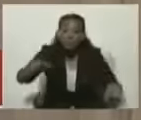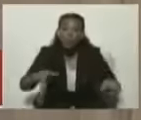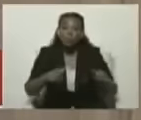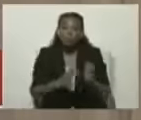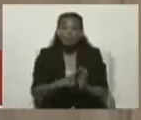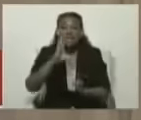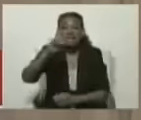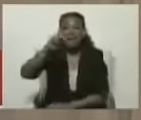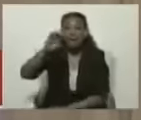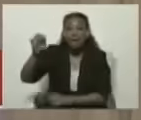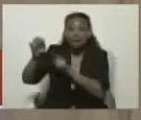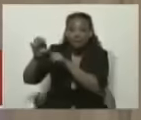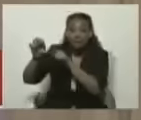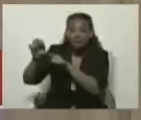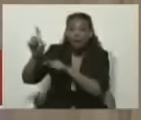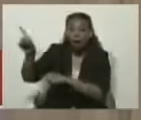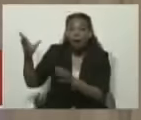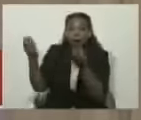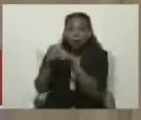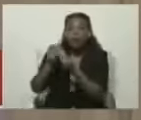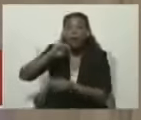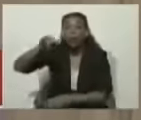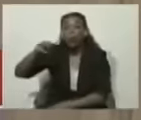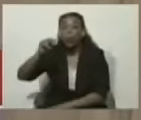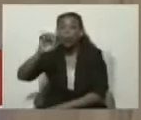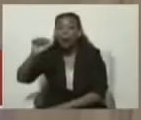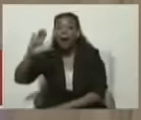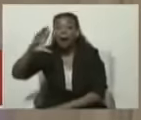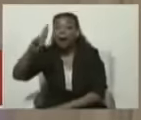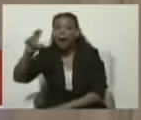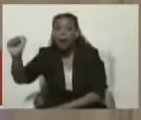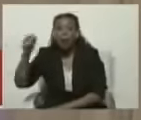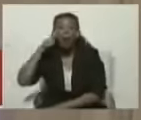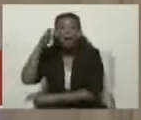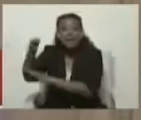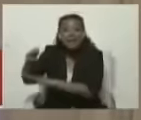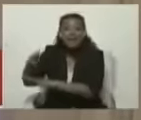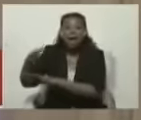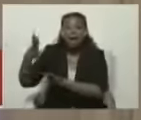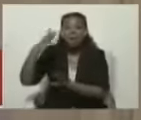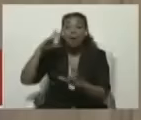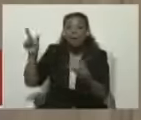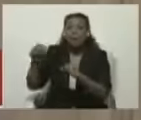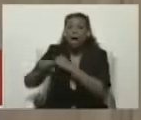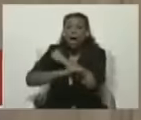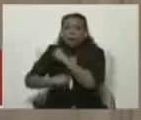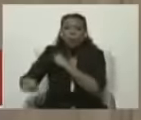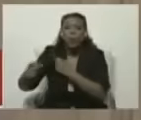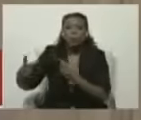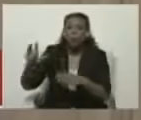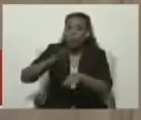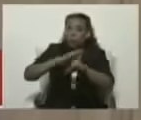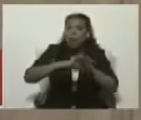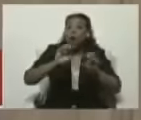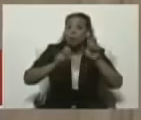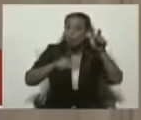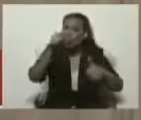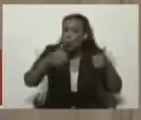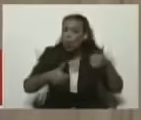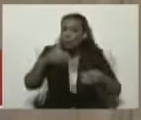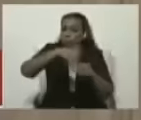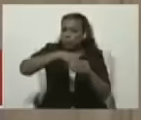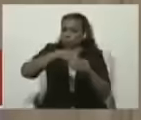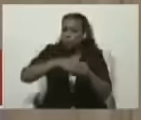del Consejo Nacional Electoral, en concreto Juan Carlos del Pino, iría a las instalaciones de Venevisión a cantar fraude luego del anuncio de los resultados de los